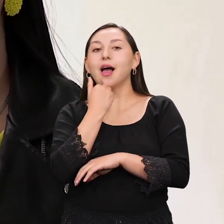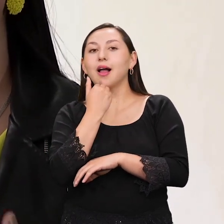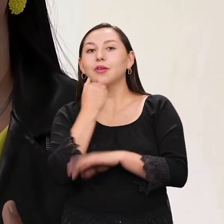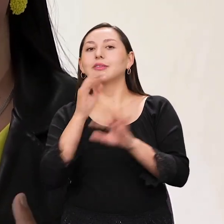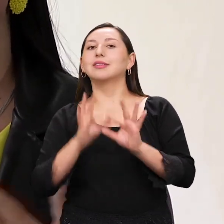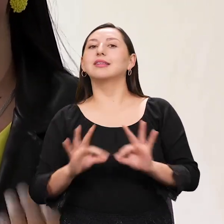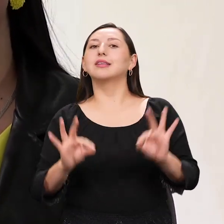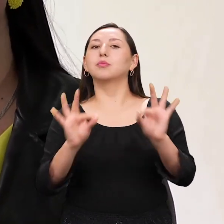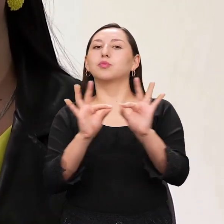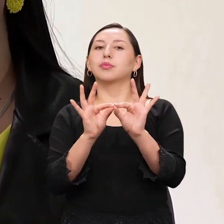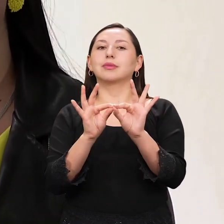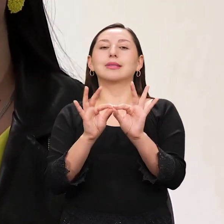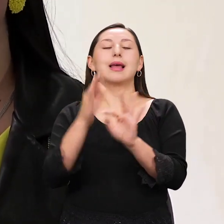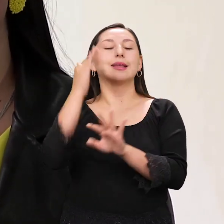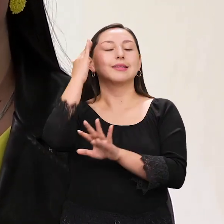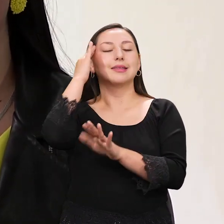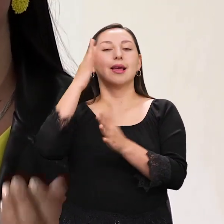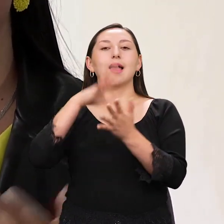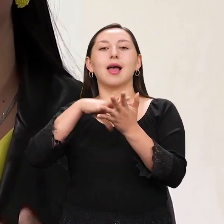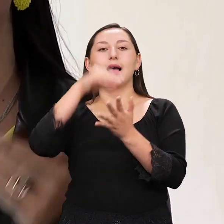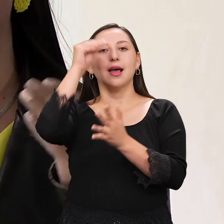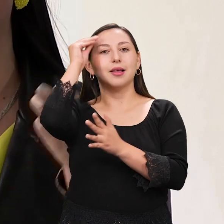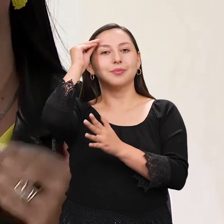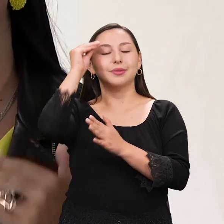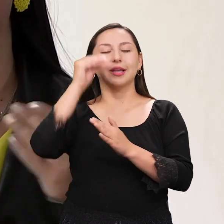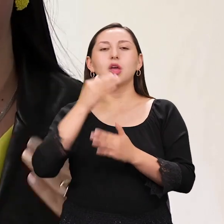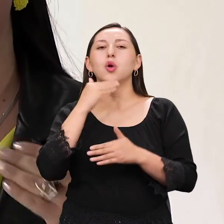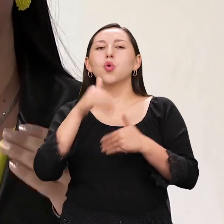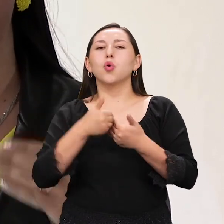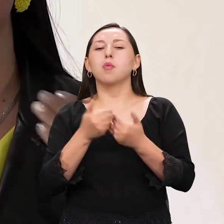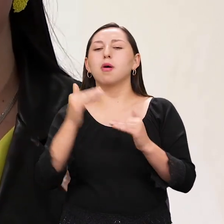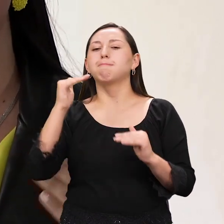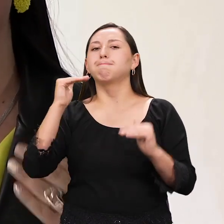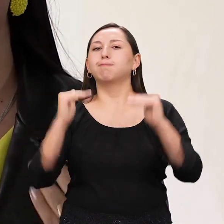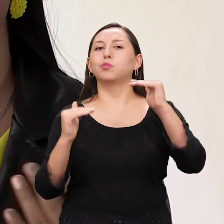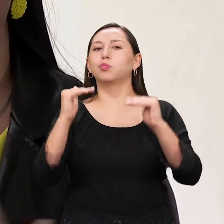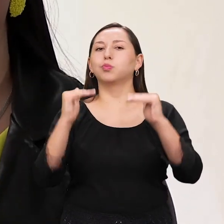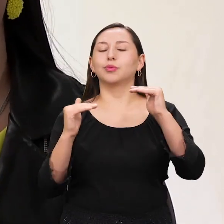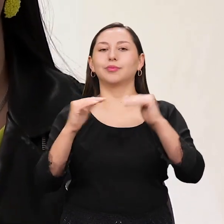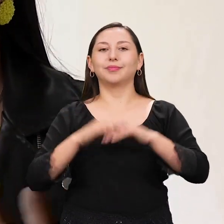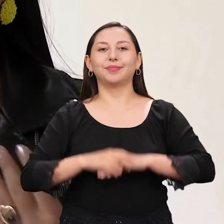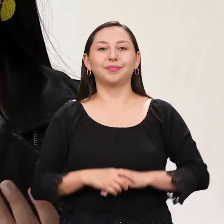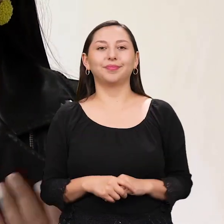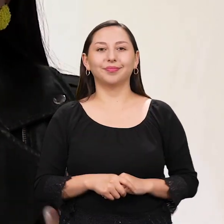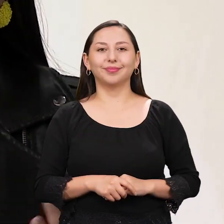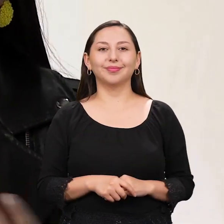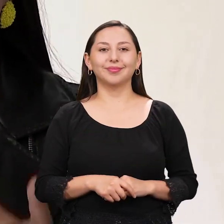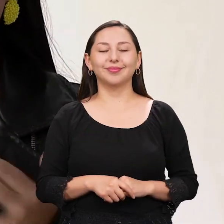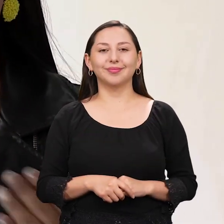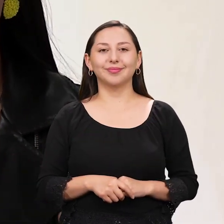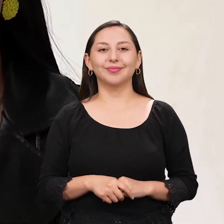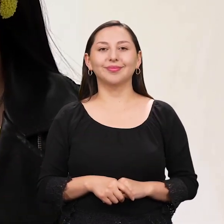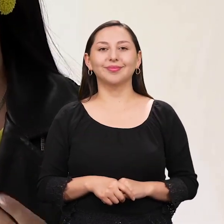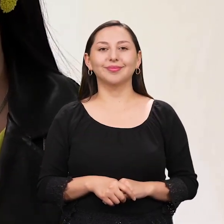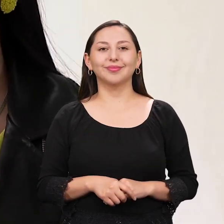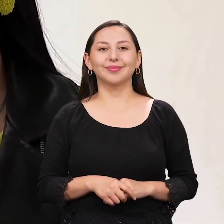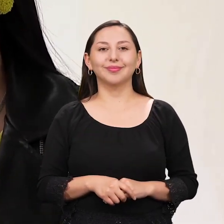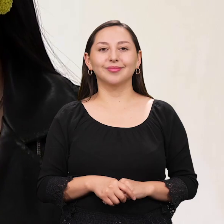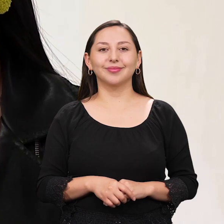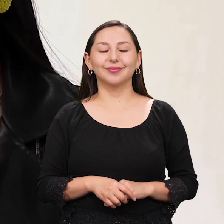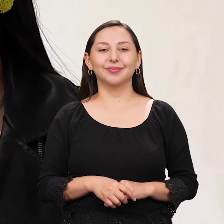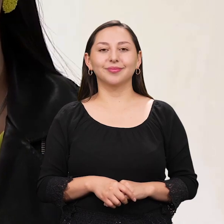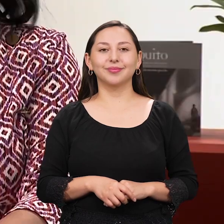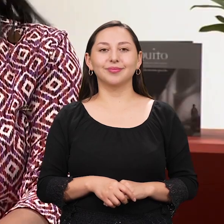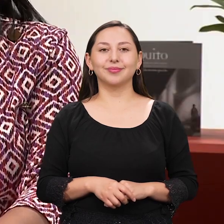y viendo, para tomarlo en cuenta y pues eso nos permita también a nosotros ir encaminándonos de